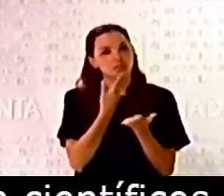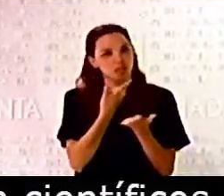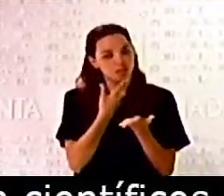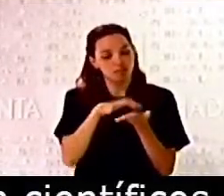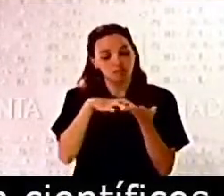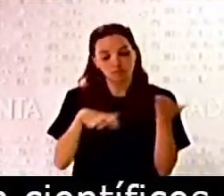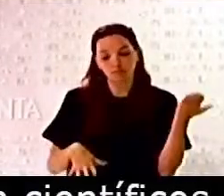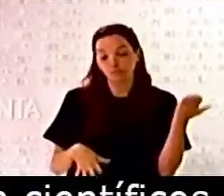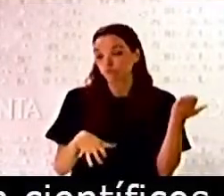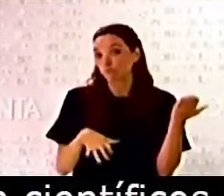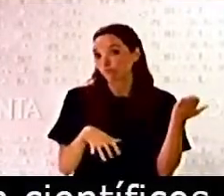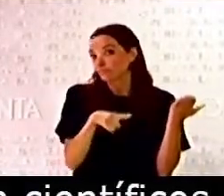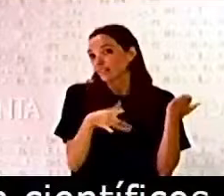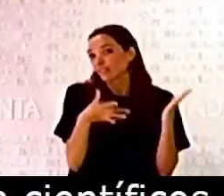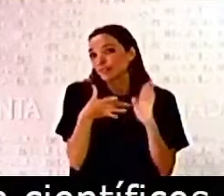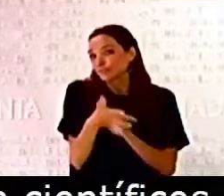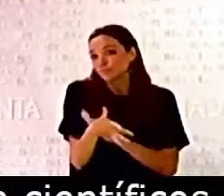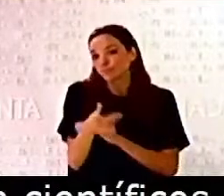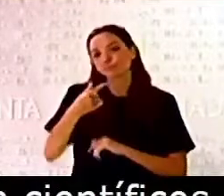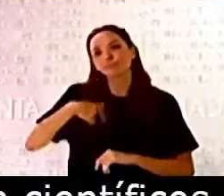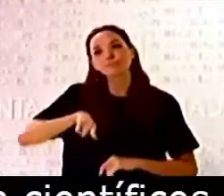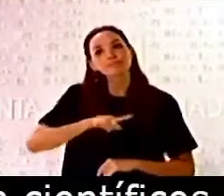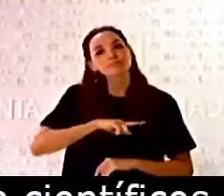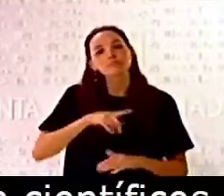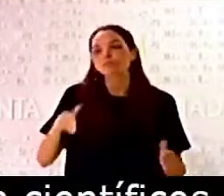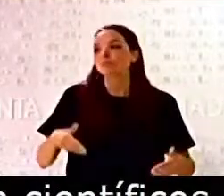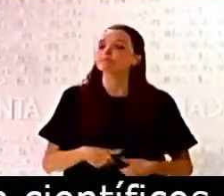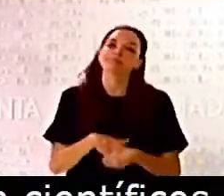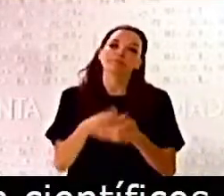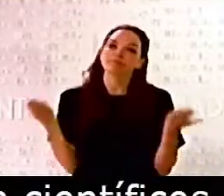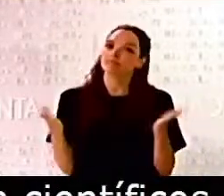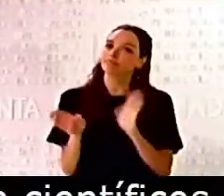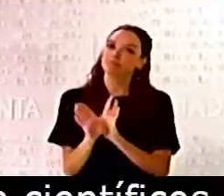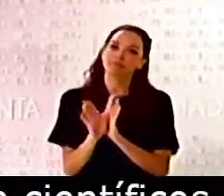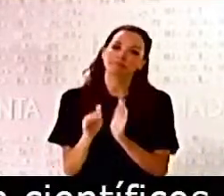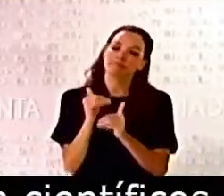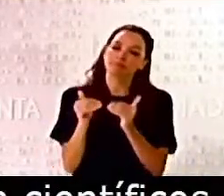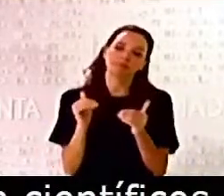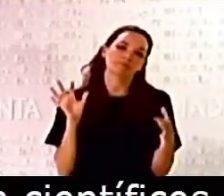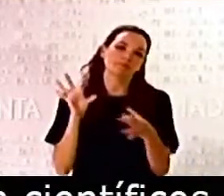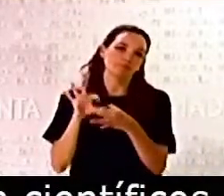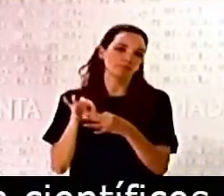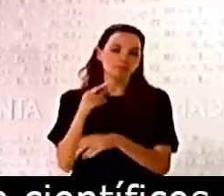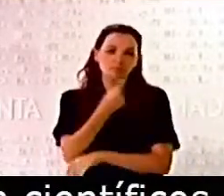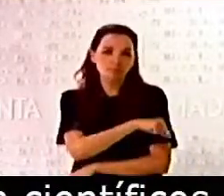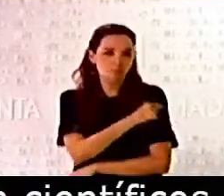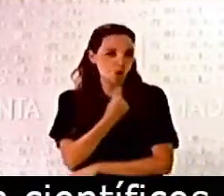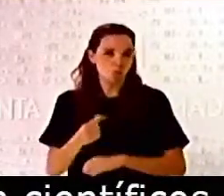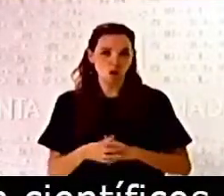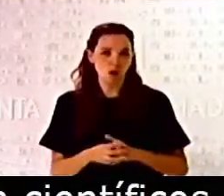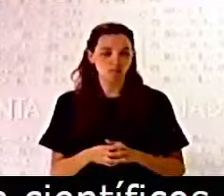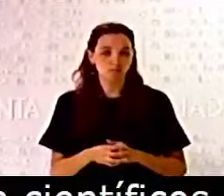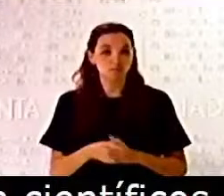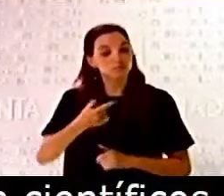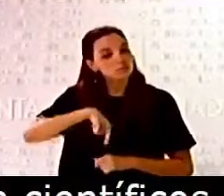es que tenemos que seguir confiando en la vacuna, en las vacunas,